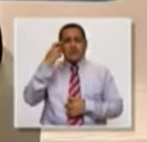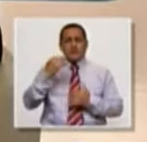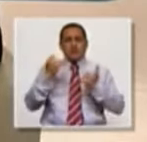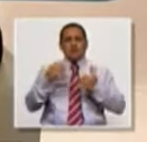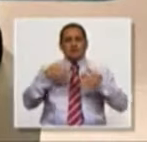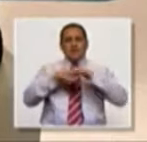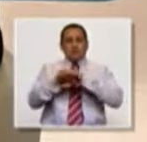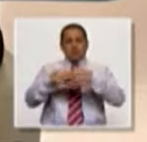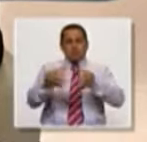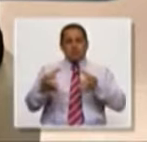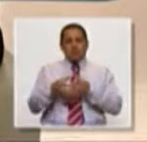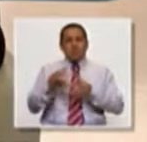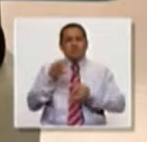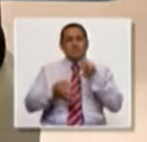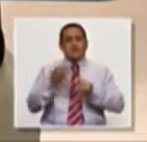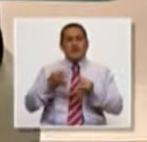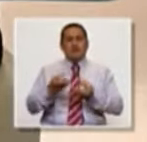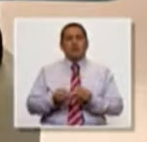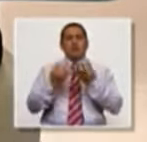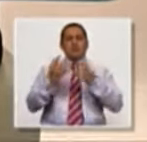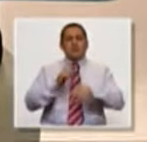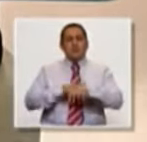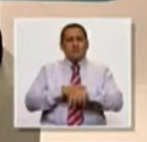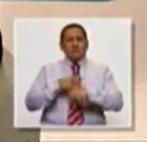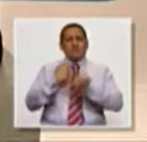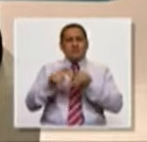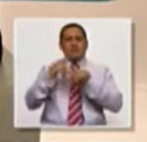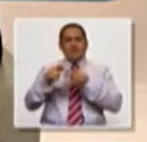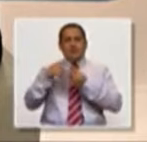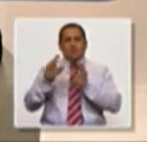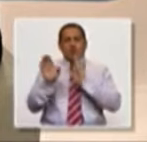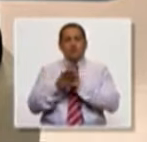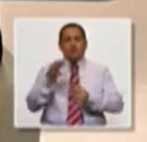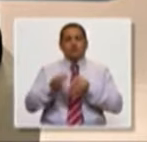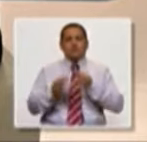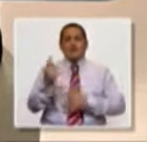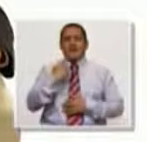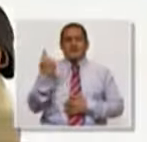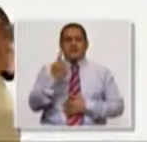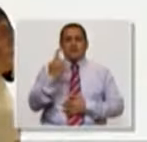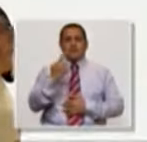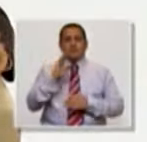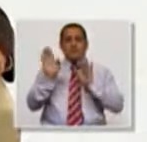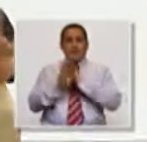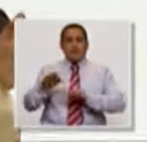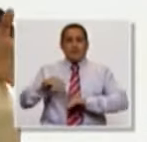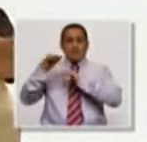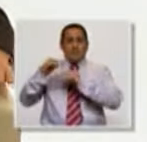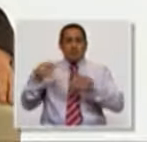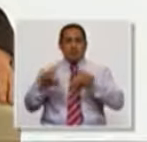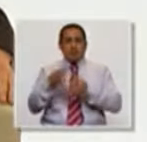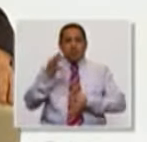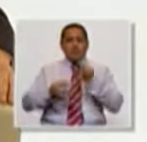una entidad, ¿cuán seguida es en otros ámbitos de la justicia en general? A nivel, digamos, del Poder Judicial es algo que sí